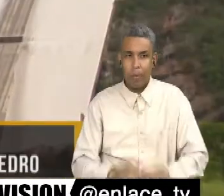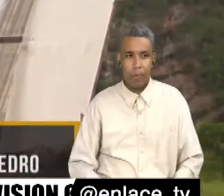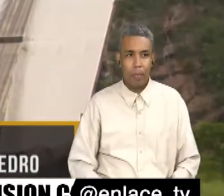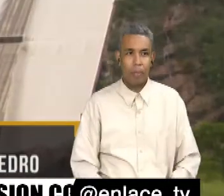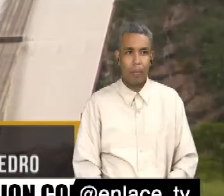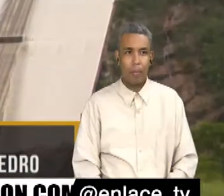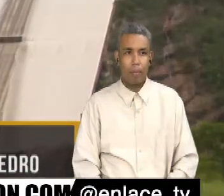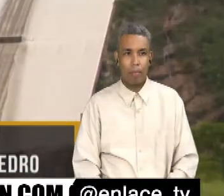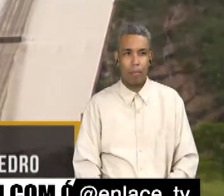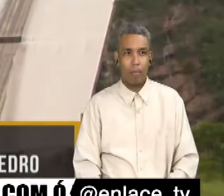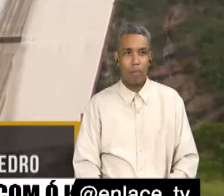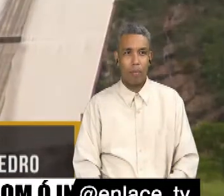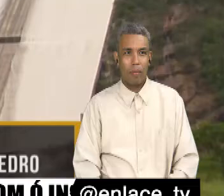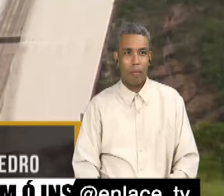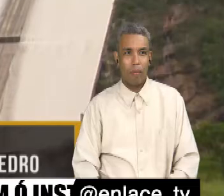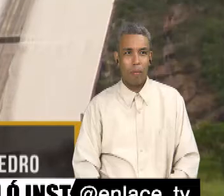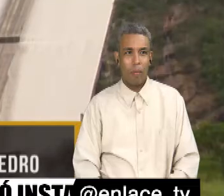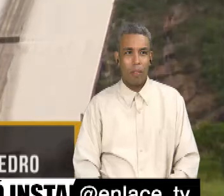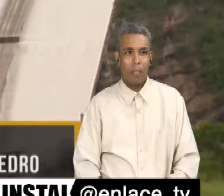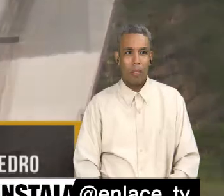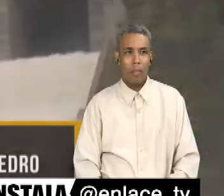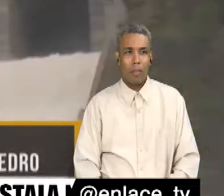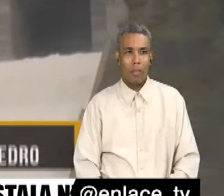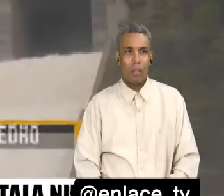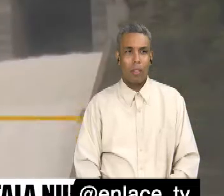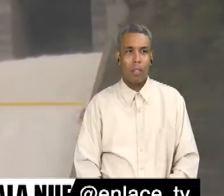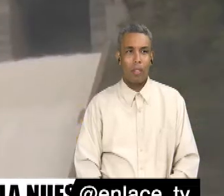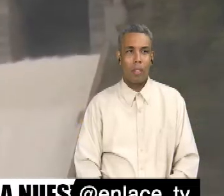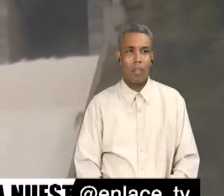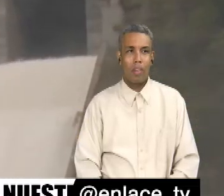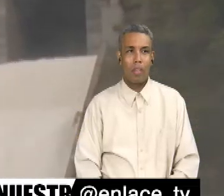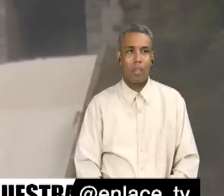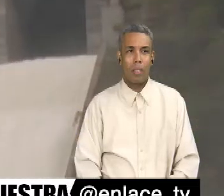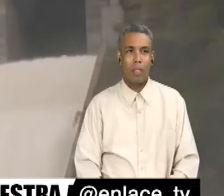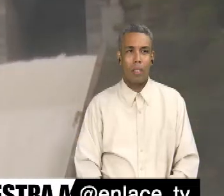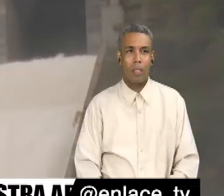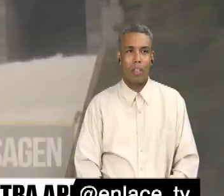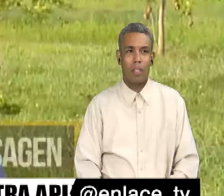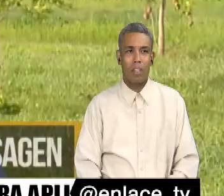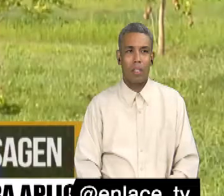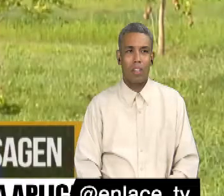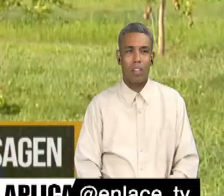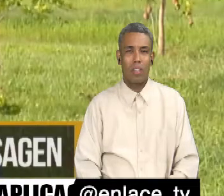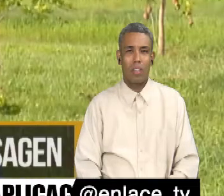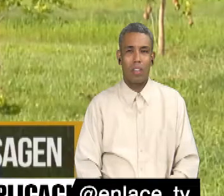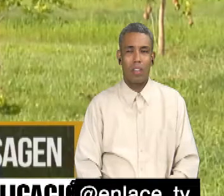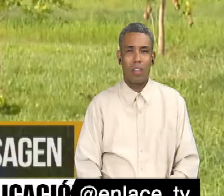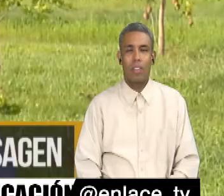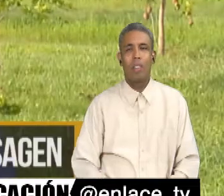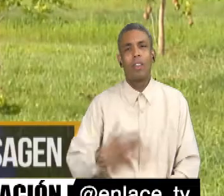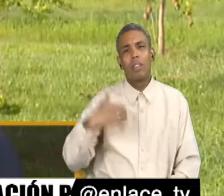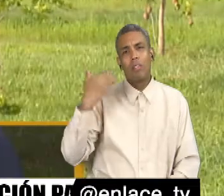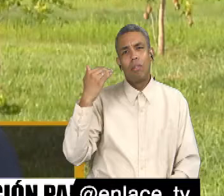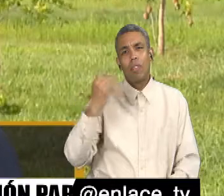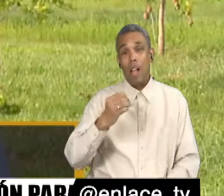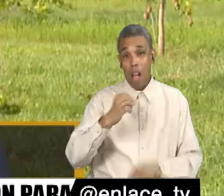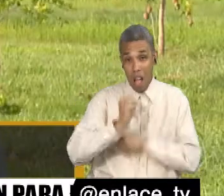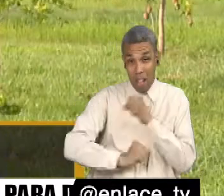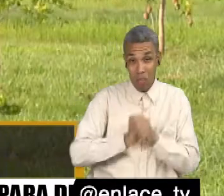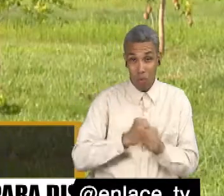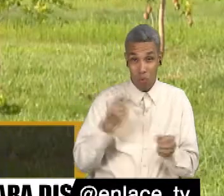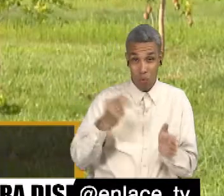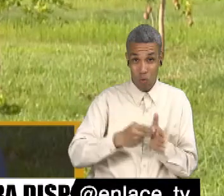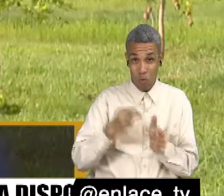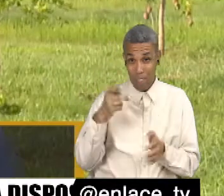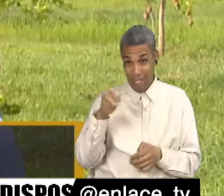han explicado la forma como se han realizado los vertimientos en la represa de Topocoro. El año 2017 nos presenta durante la